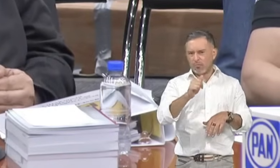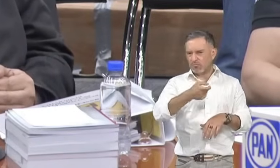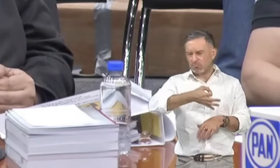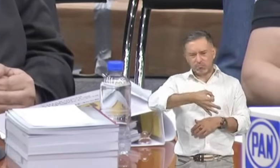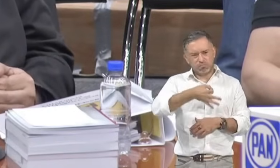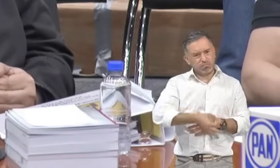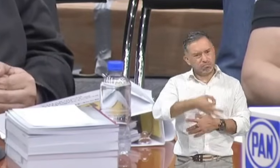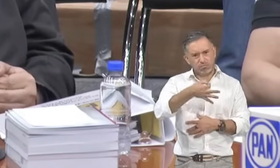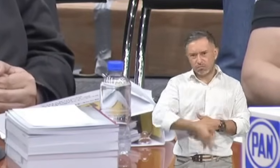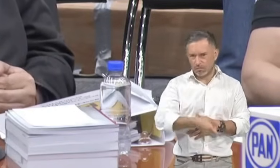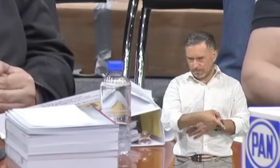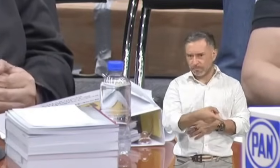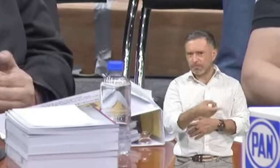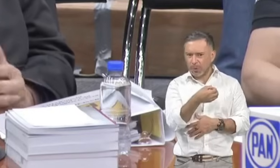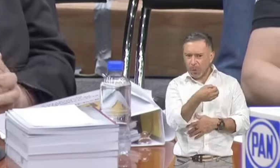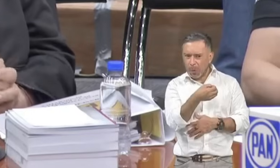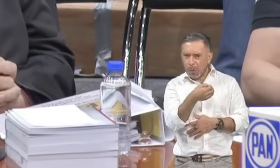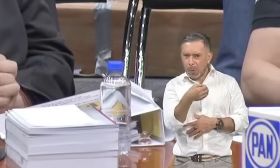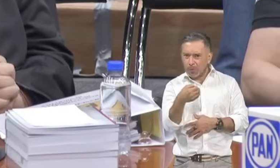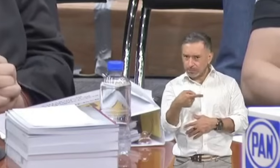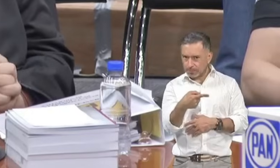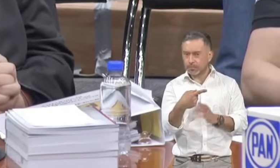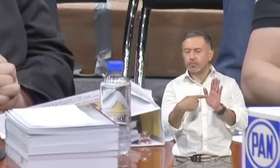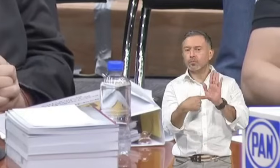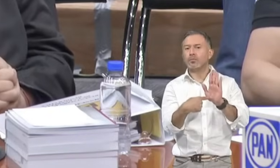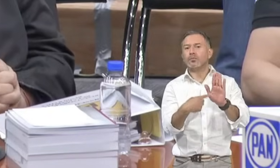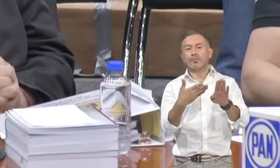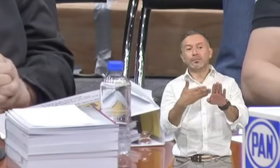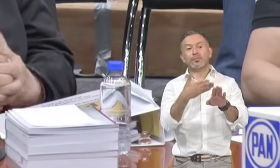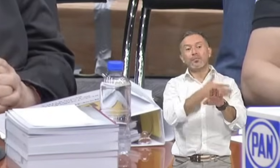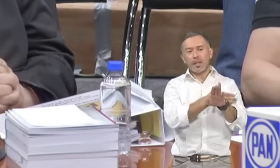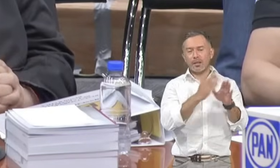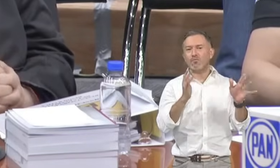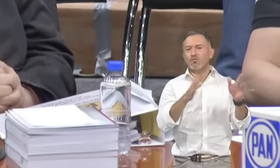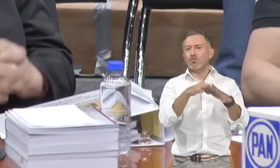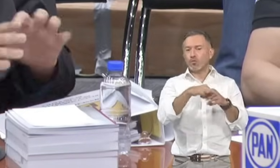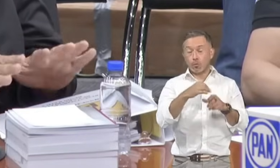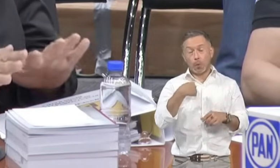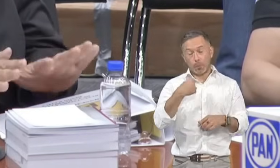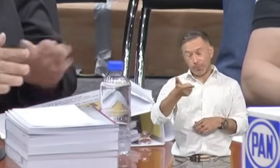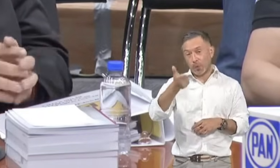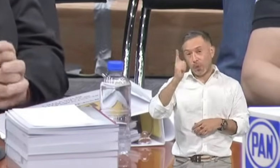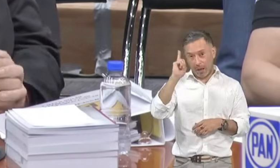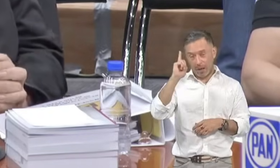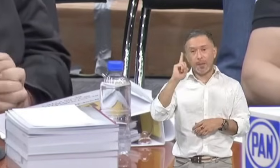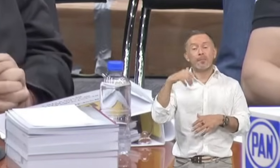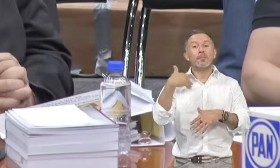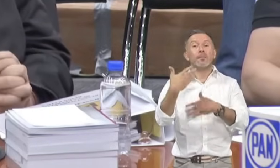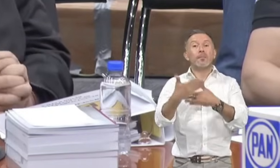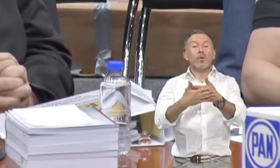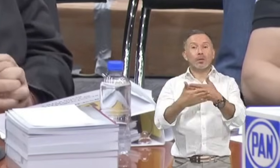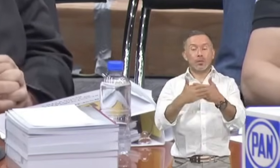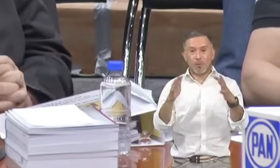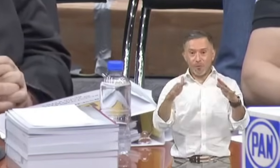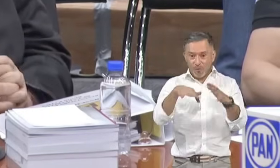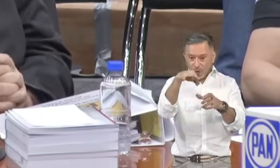certero en estos ejercicios que ha presentado en los procesos electorales. Yo hago votos porque en ese que es un aspecto se ponga